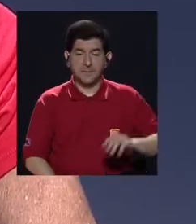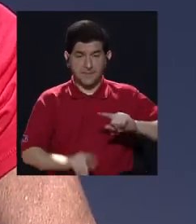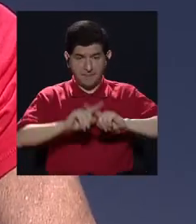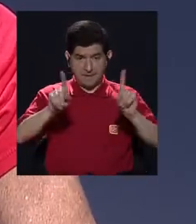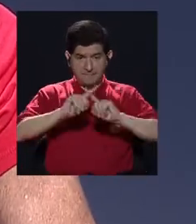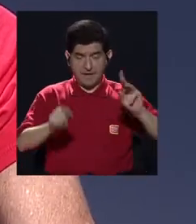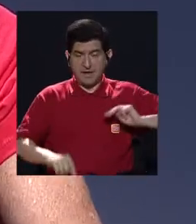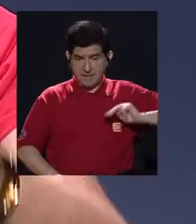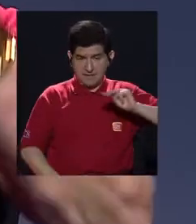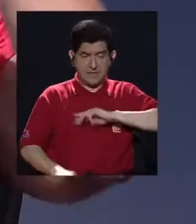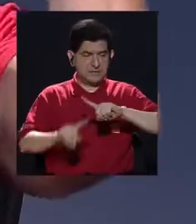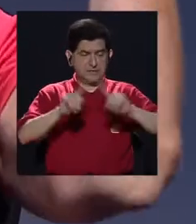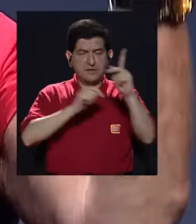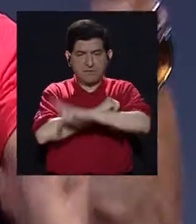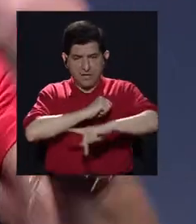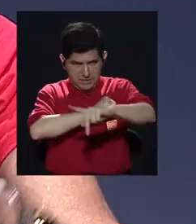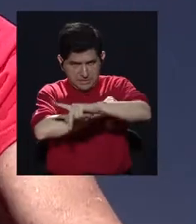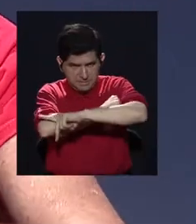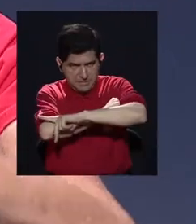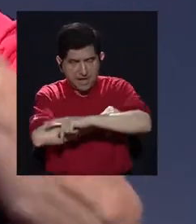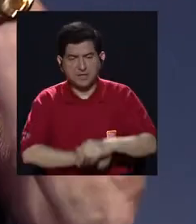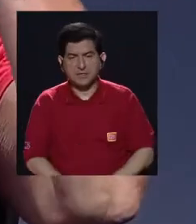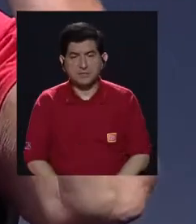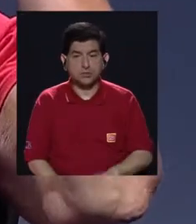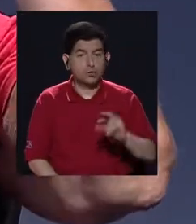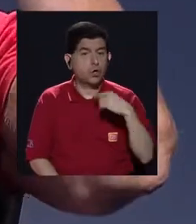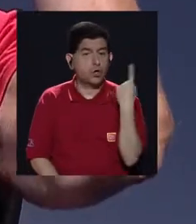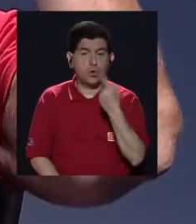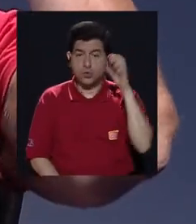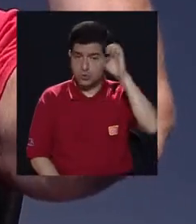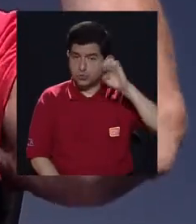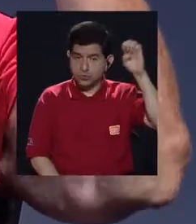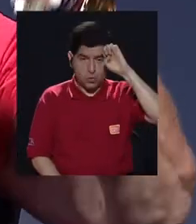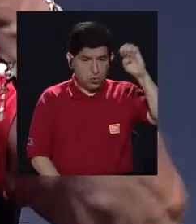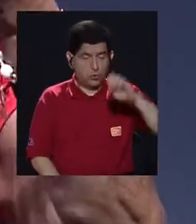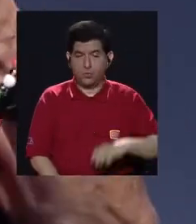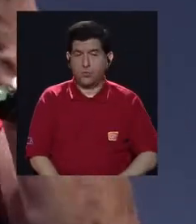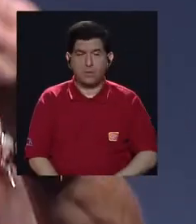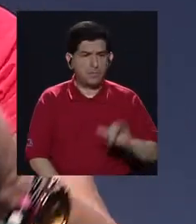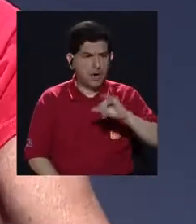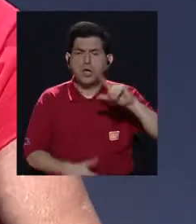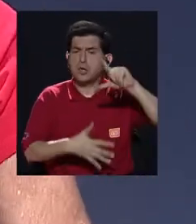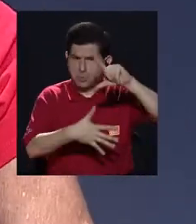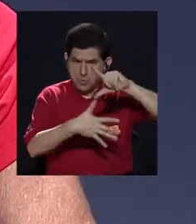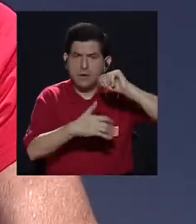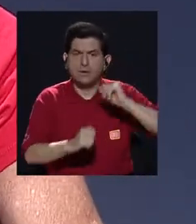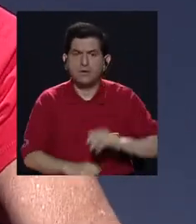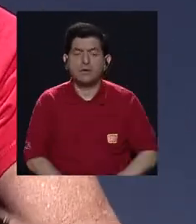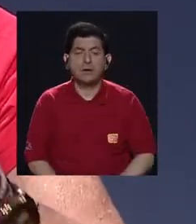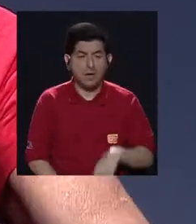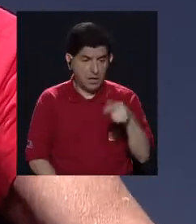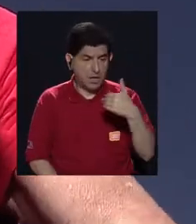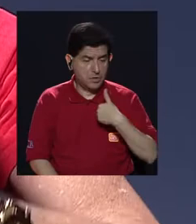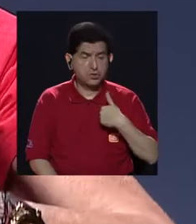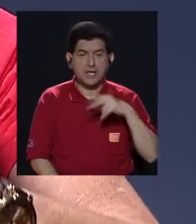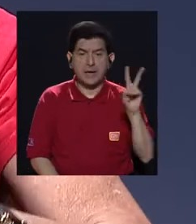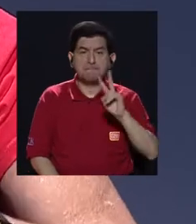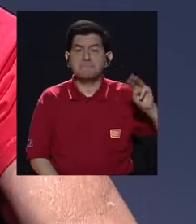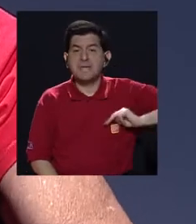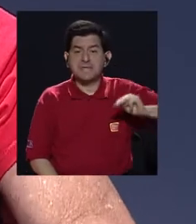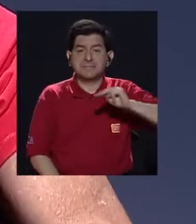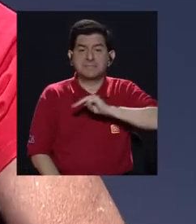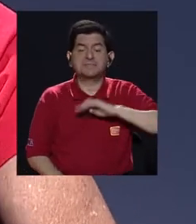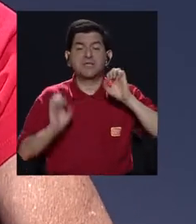ministerios en otros países no solo de europa o desarrollados de américa latina que tienen un